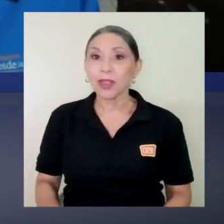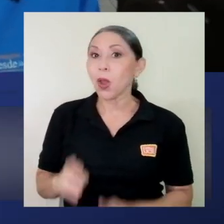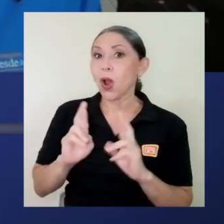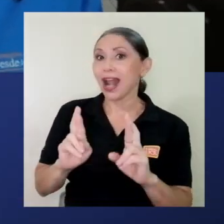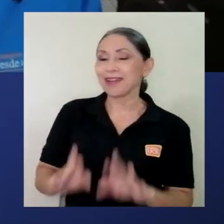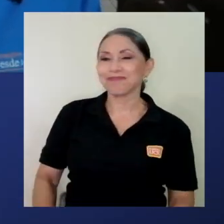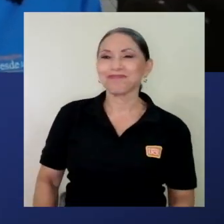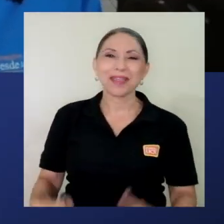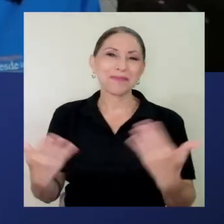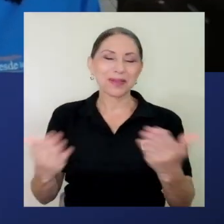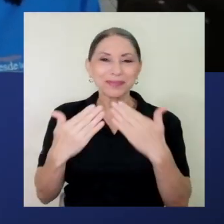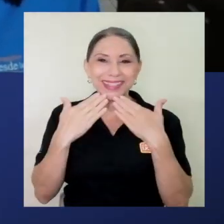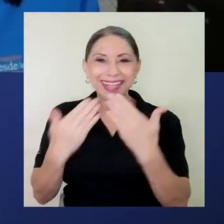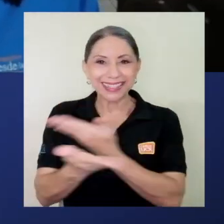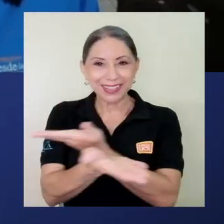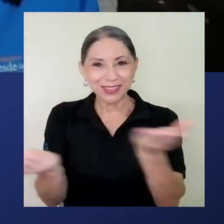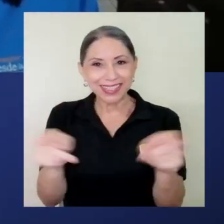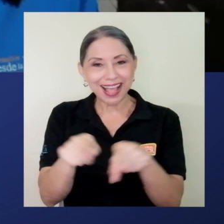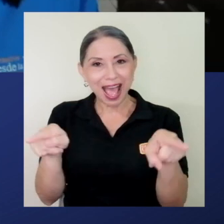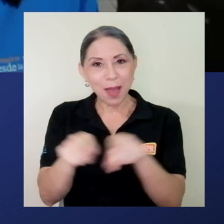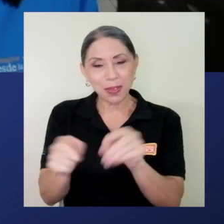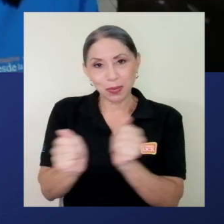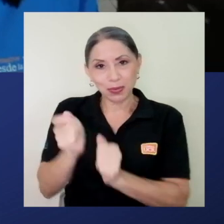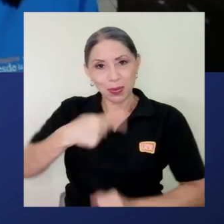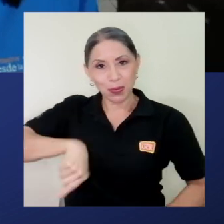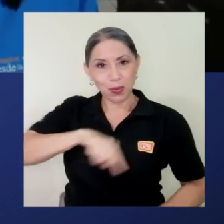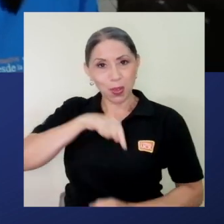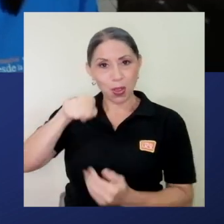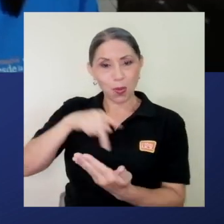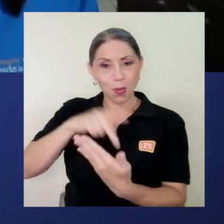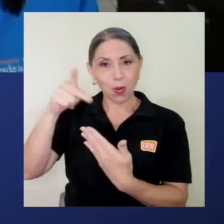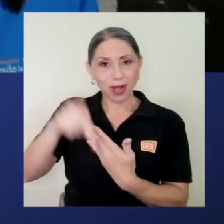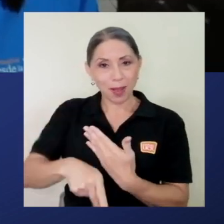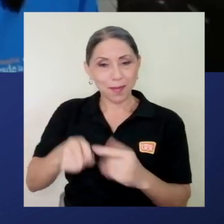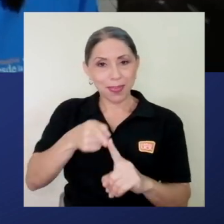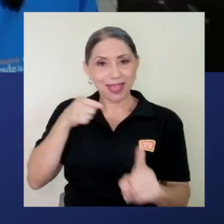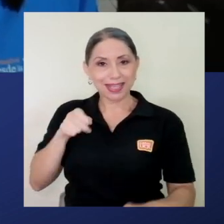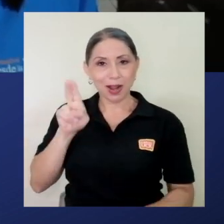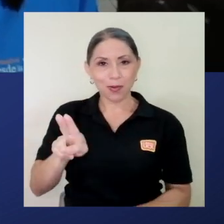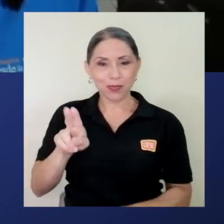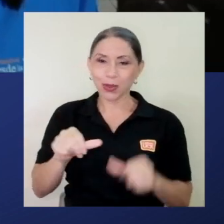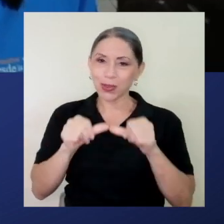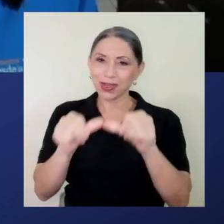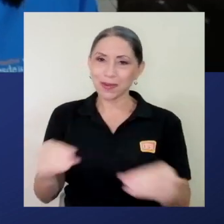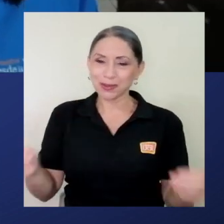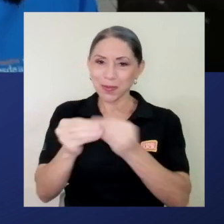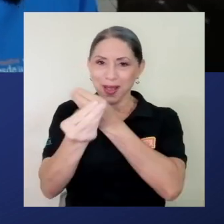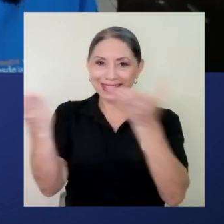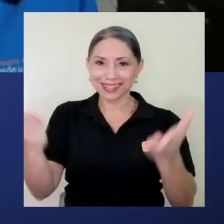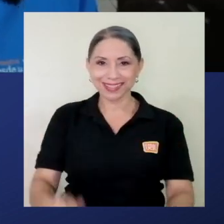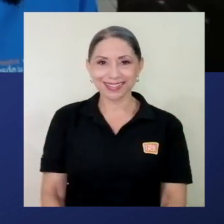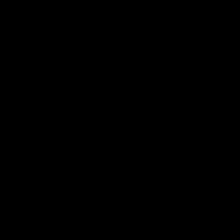Ojalá. Bien, muchas gracias también a ustedes por habernos acompañado en un programa más de Desde la U. Continuamos con más.